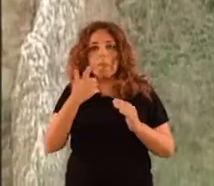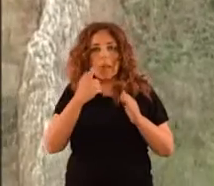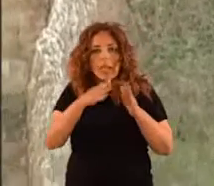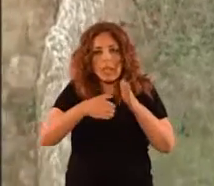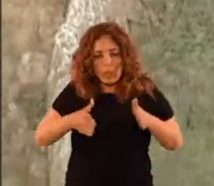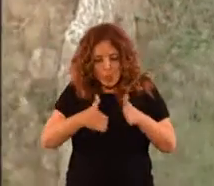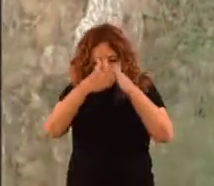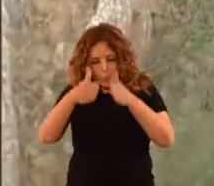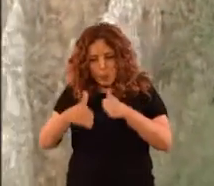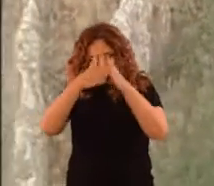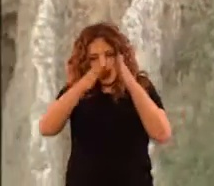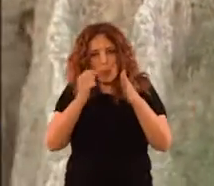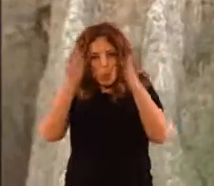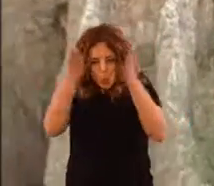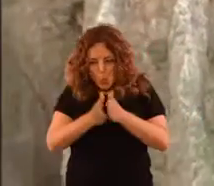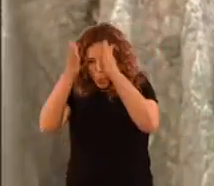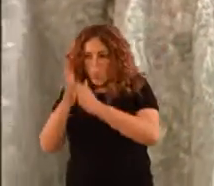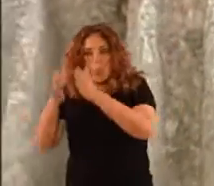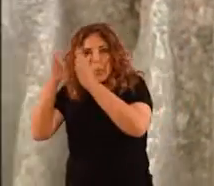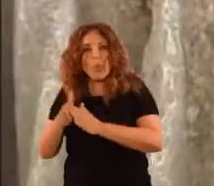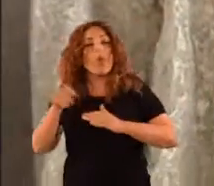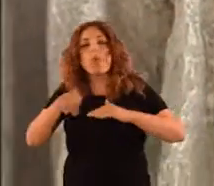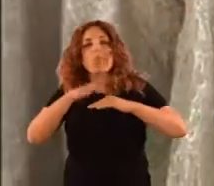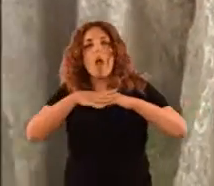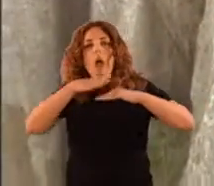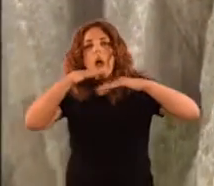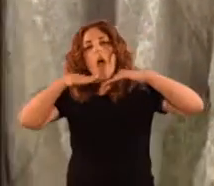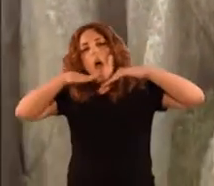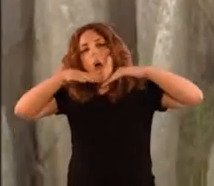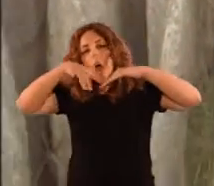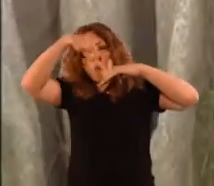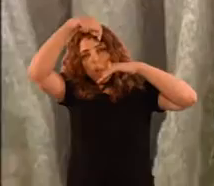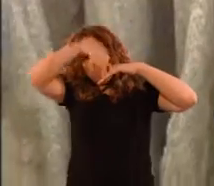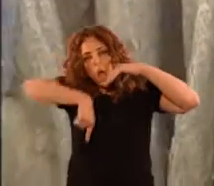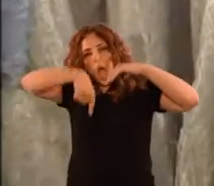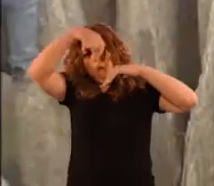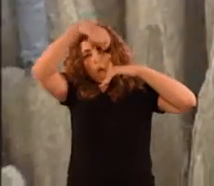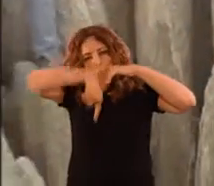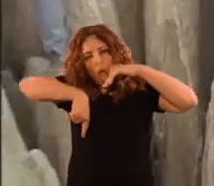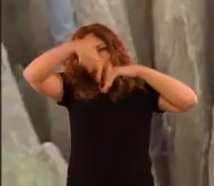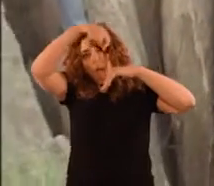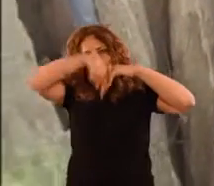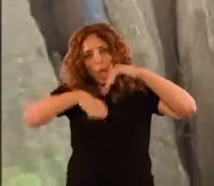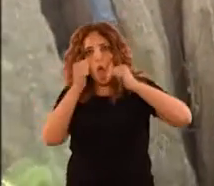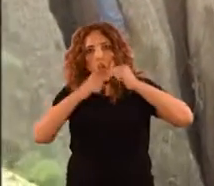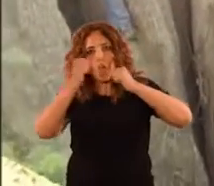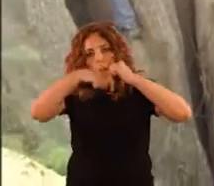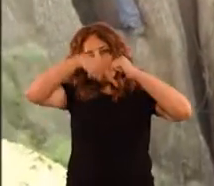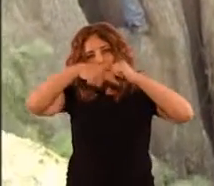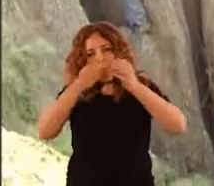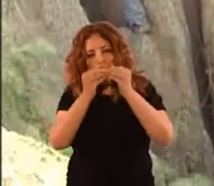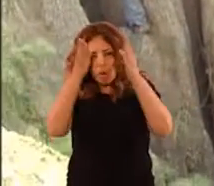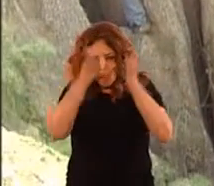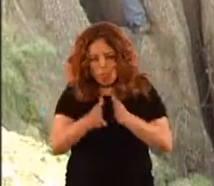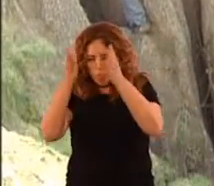Los lapiaces, por ejemplo, pequeños canales y surcos provocados por el deslizamiento lento y continuado del agua sobre la